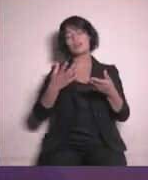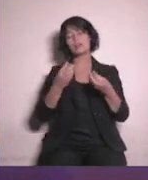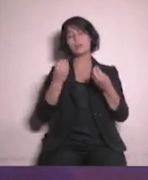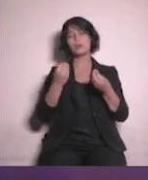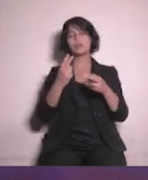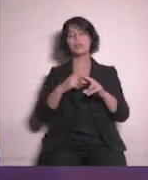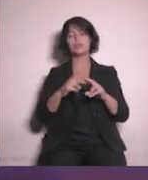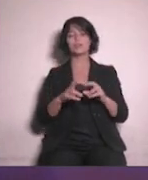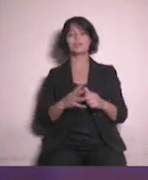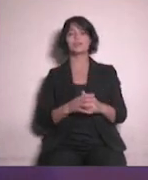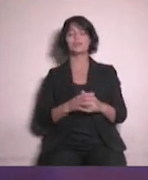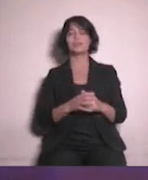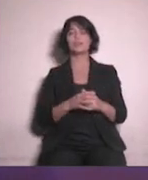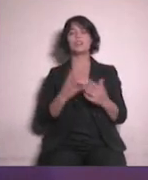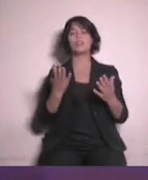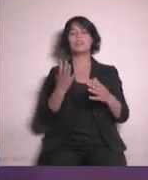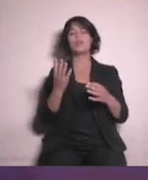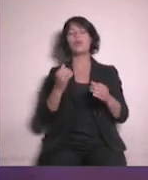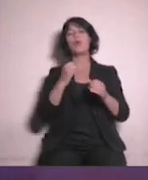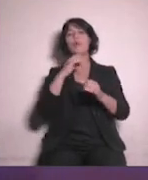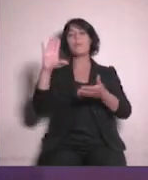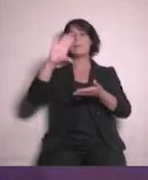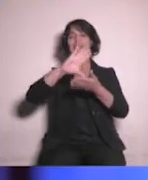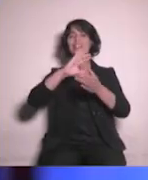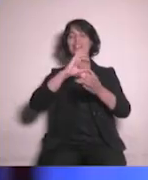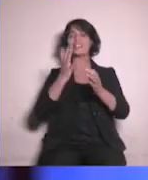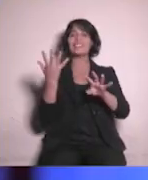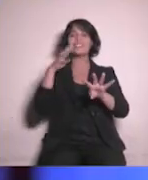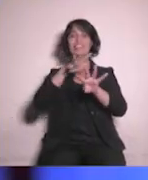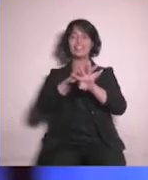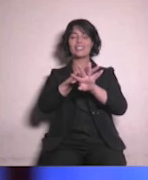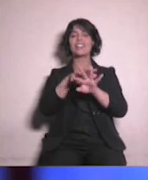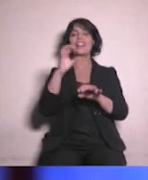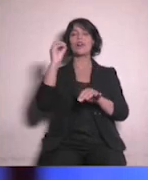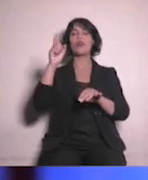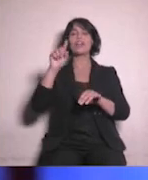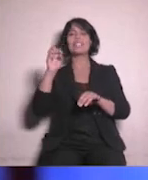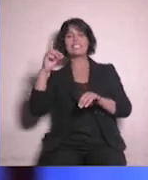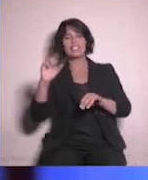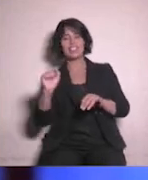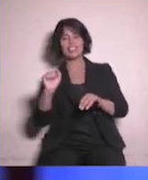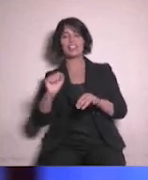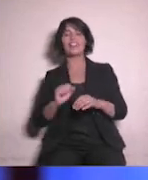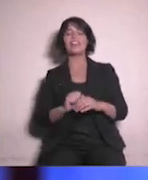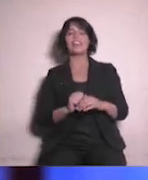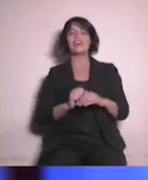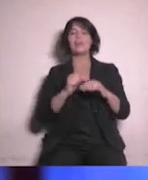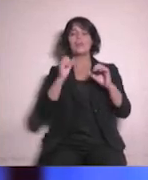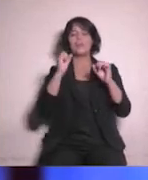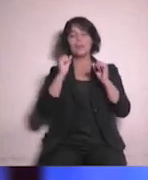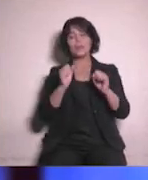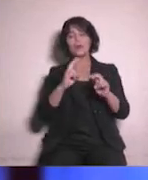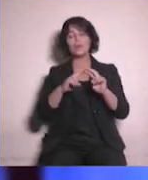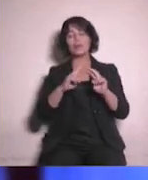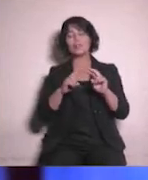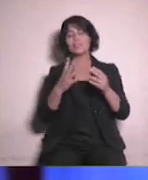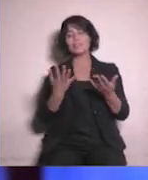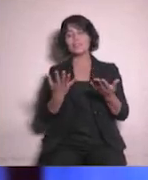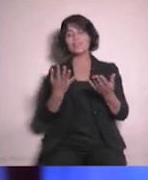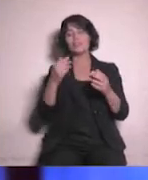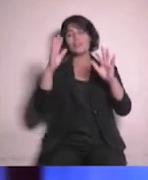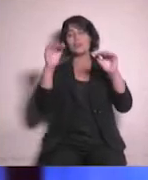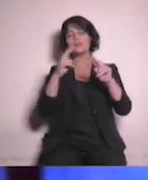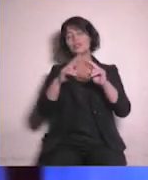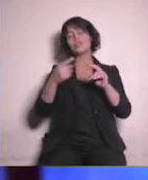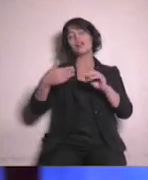Como país integrante de la OECD, debemos observar con atención lo que nuestros pares han hecho en la última década, periodo en el que más